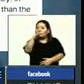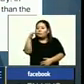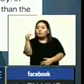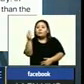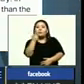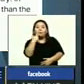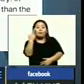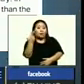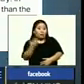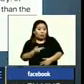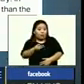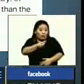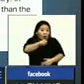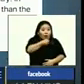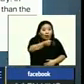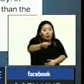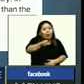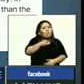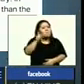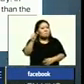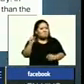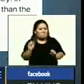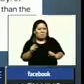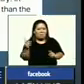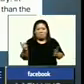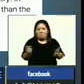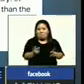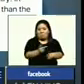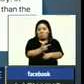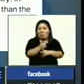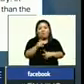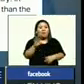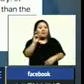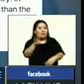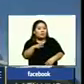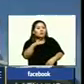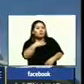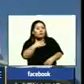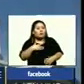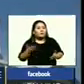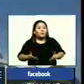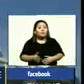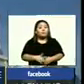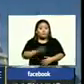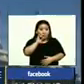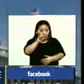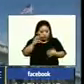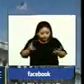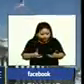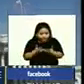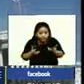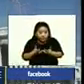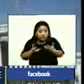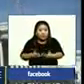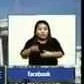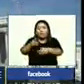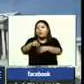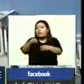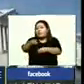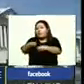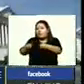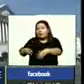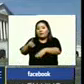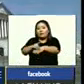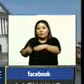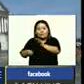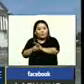realidad, los medios pueden ser aún más corruptos que los Biden, lo cual es difícil de hacer. La investigación que realiza la Cámara de Representantes, de mayoría